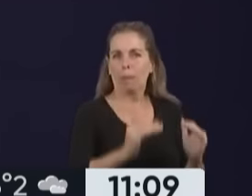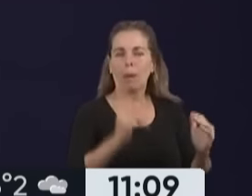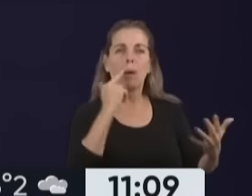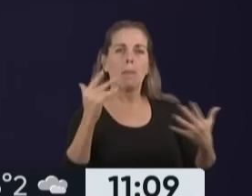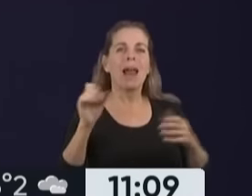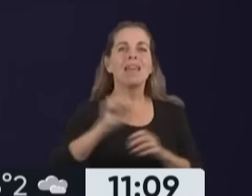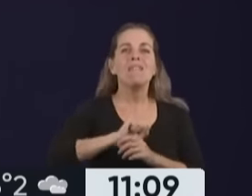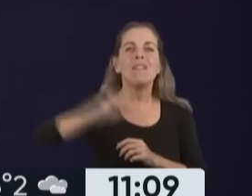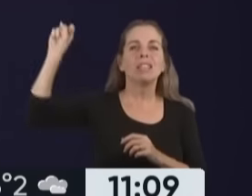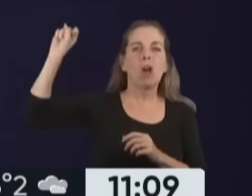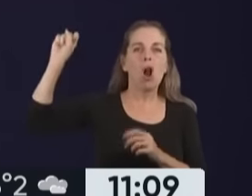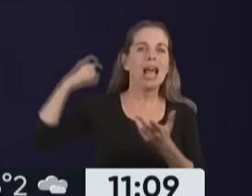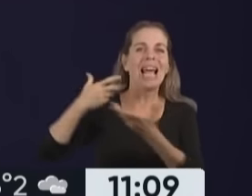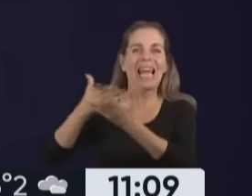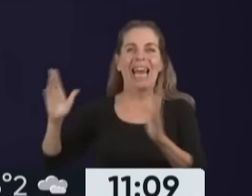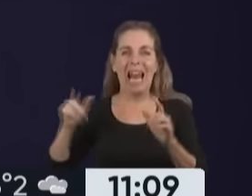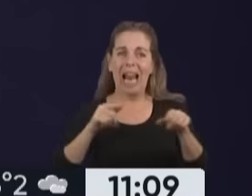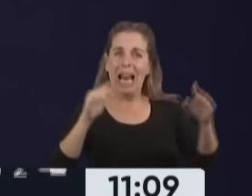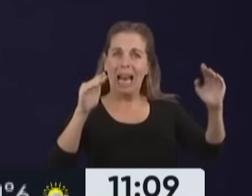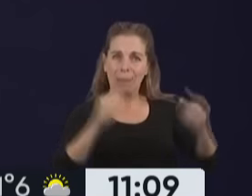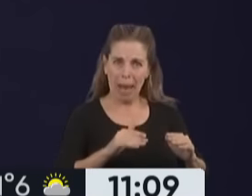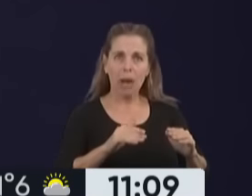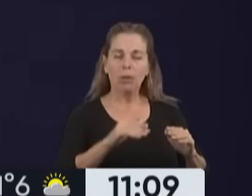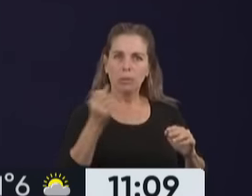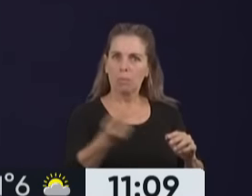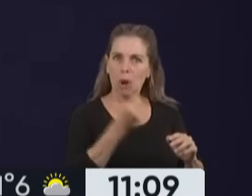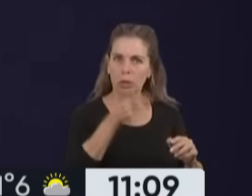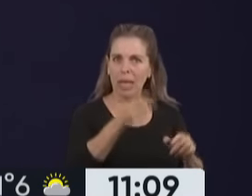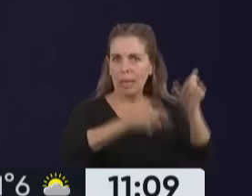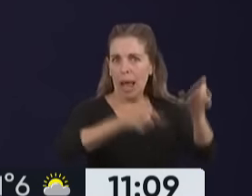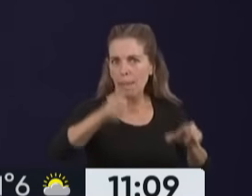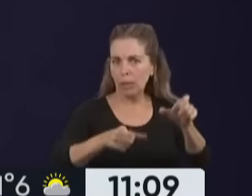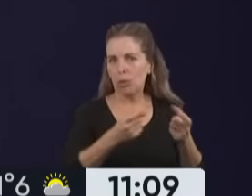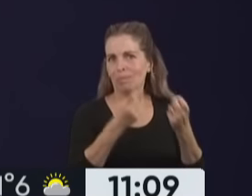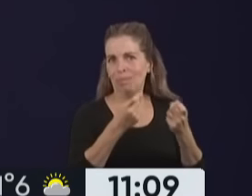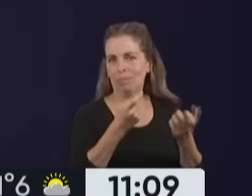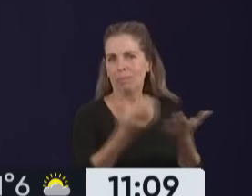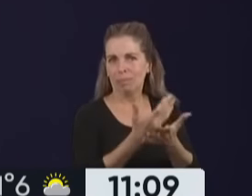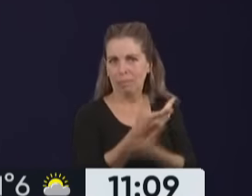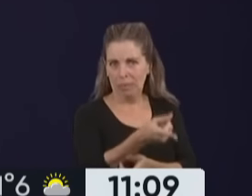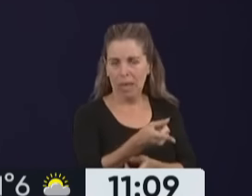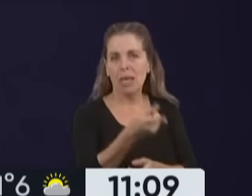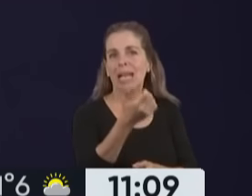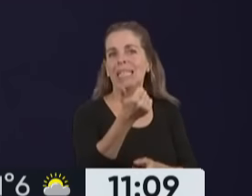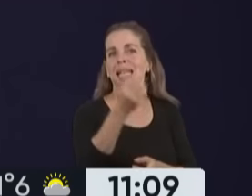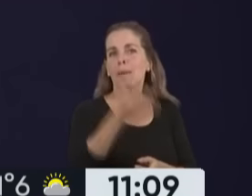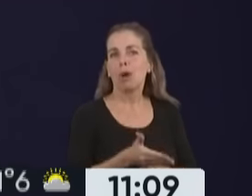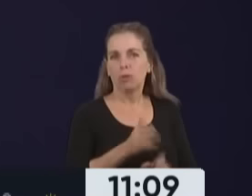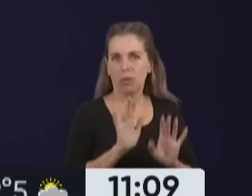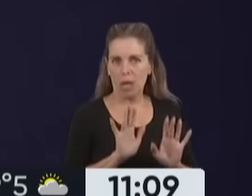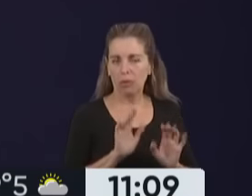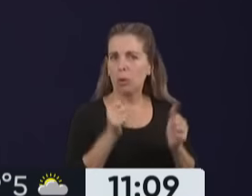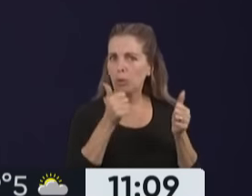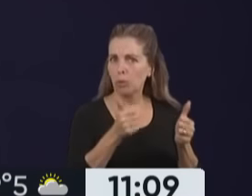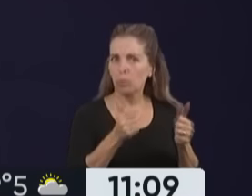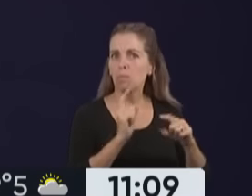general implica que quien menos recursos tiene y quien más necesidades pasa tuvo una inflación por debajo del resto de la gente, así que